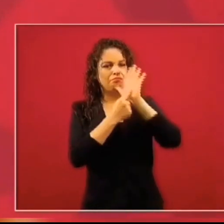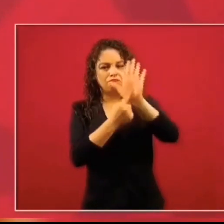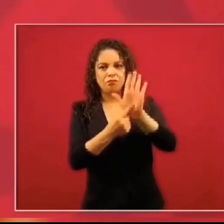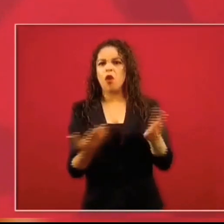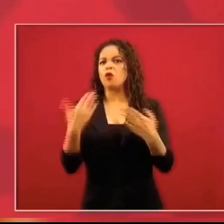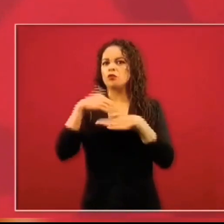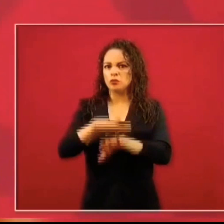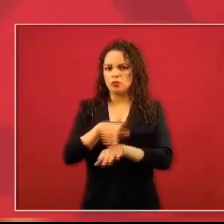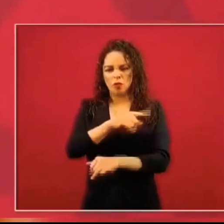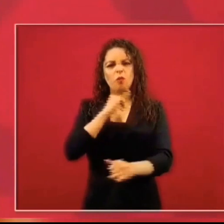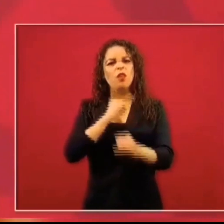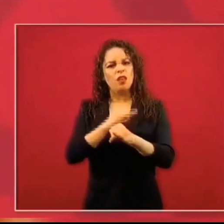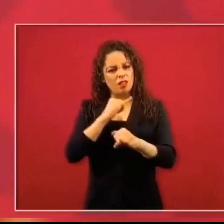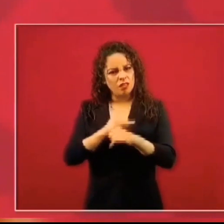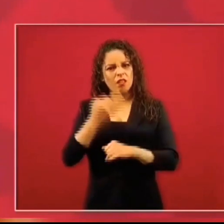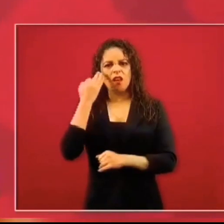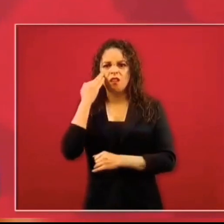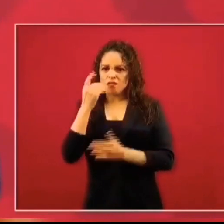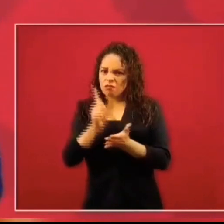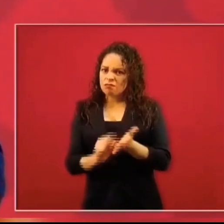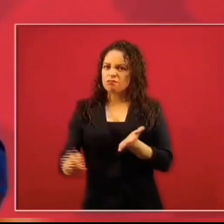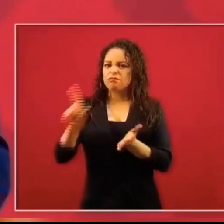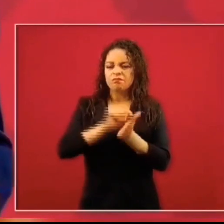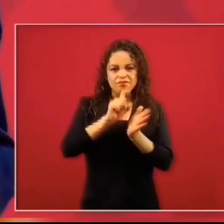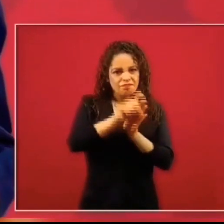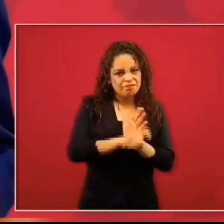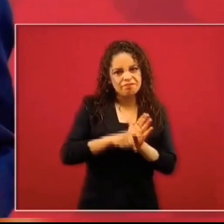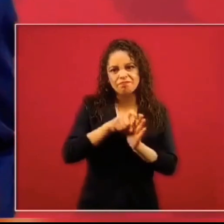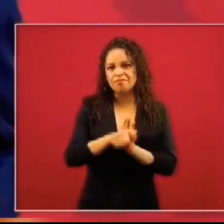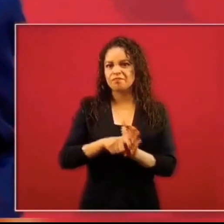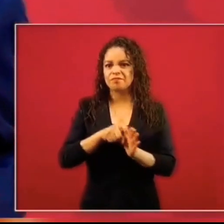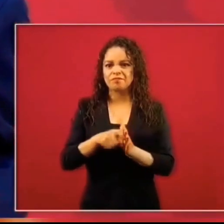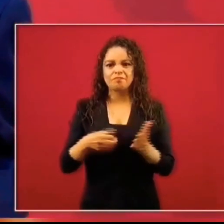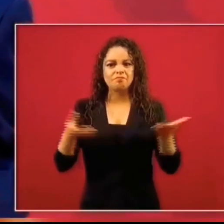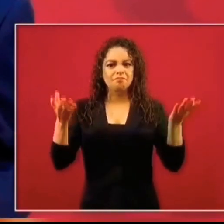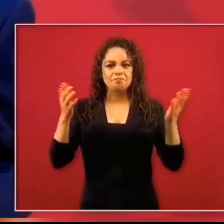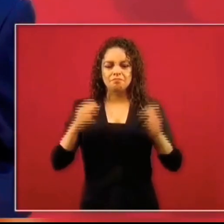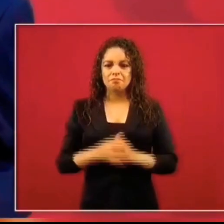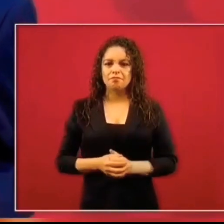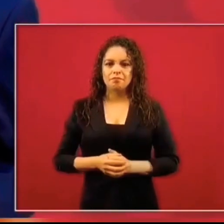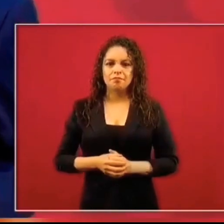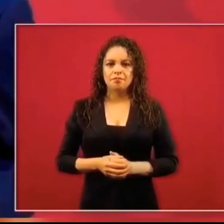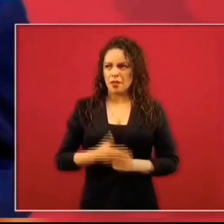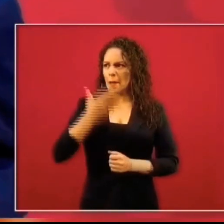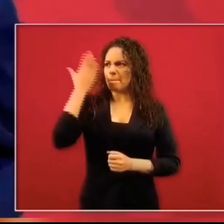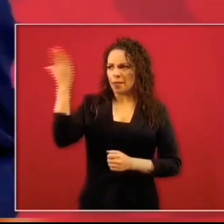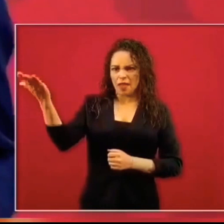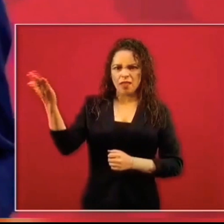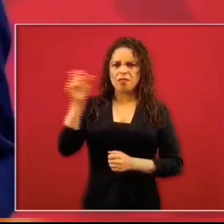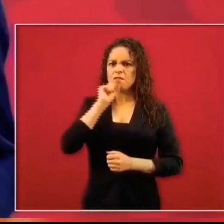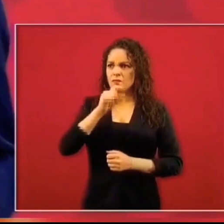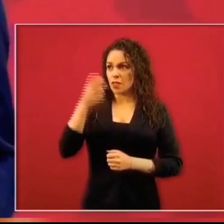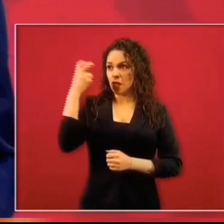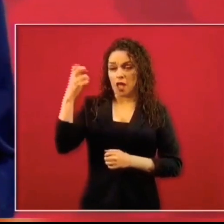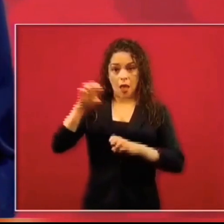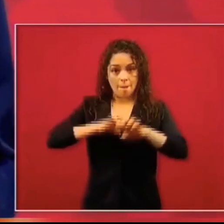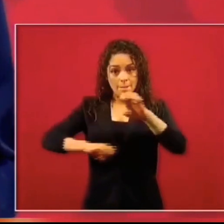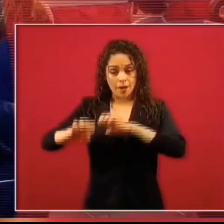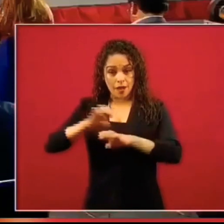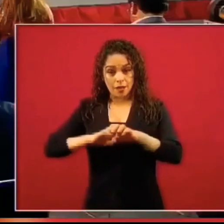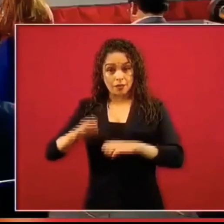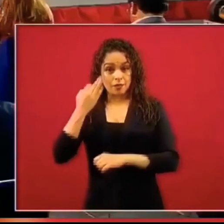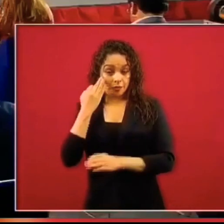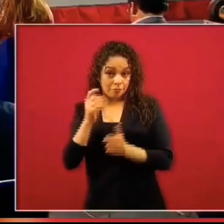también para pedirle a Twitter y a Face, ¿no?, que nos expliquen cómo